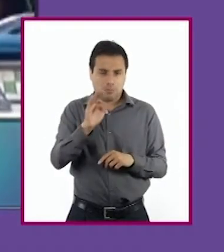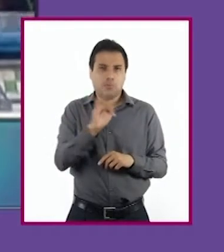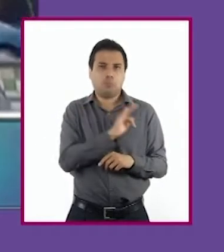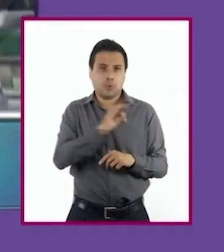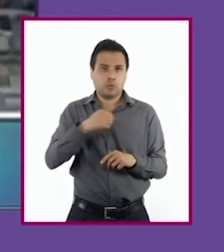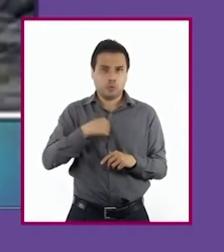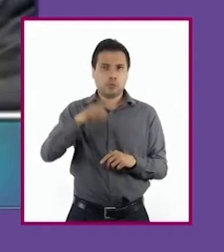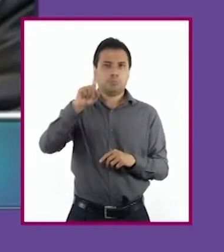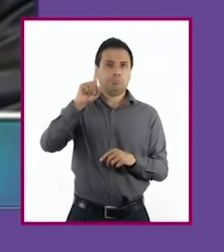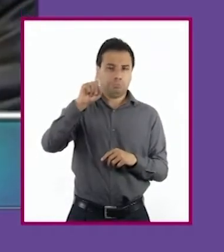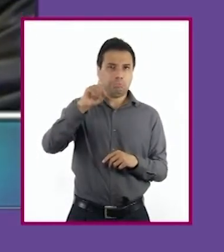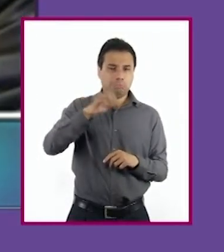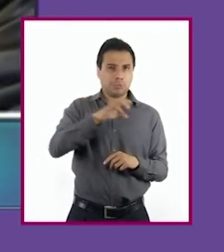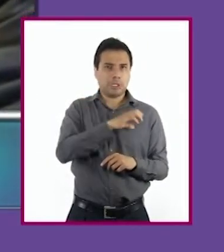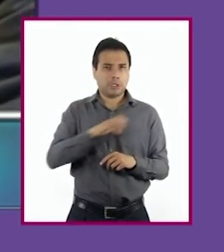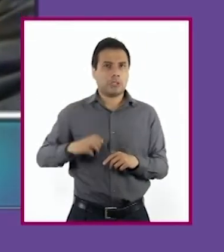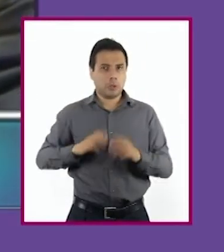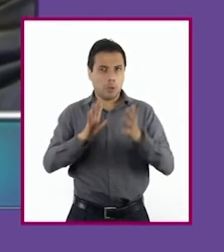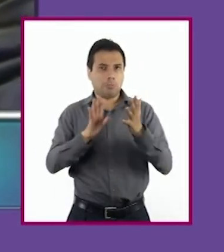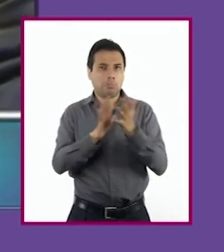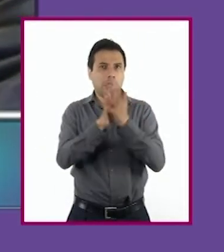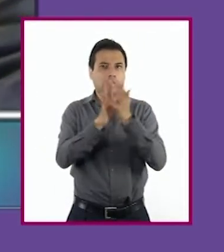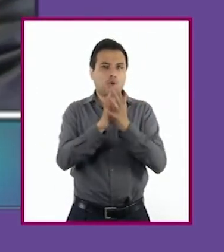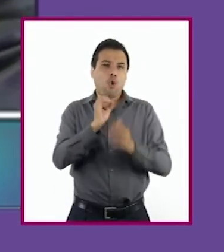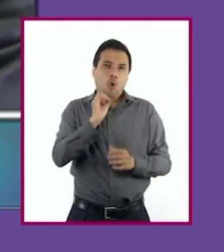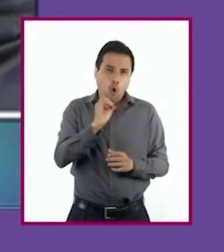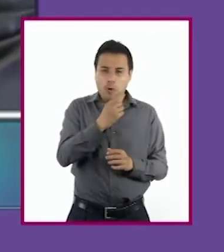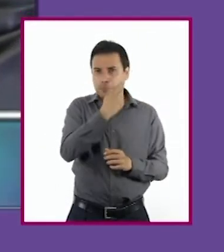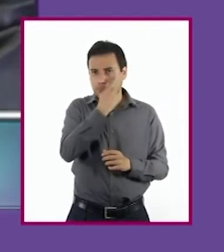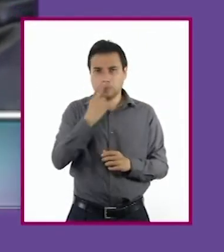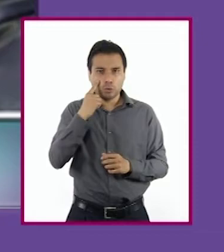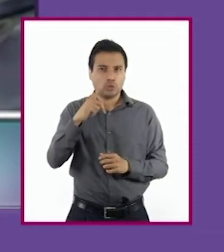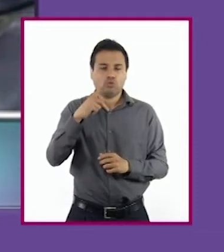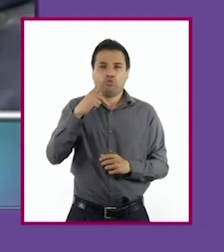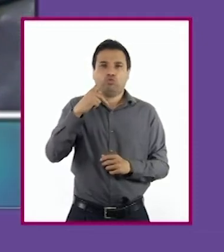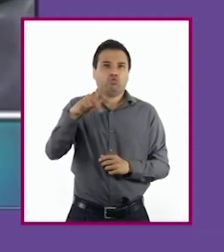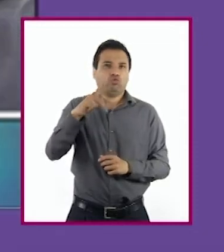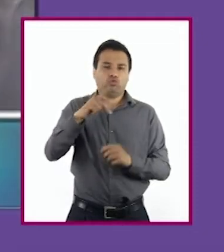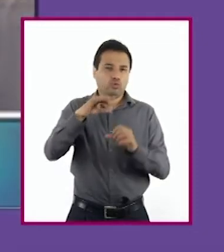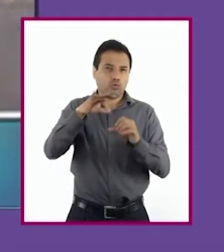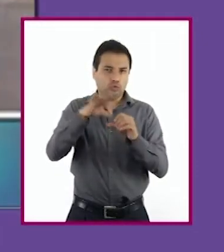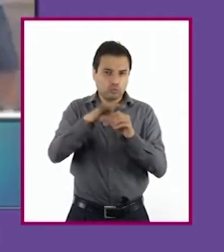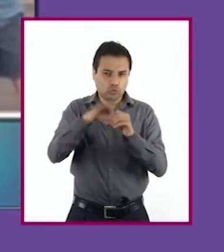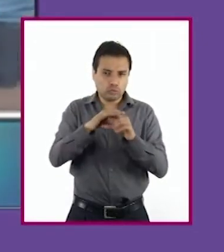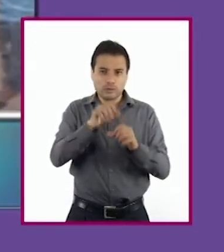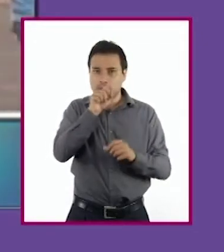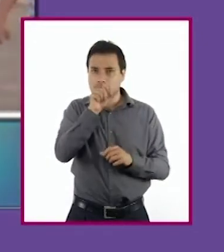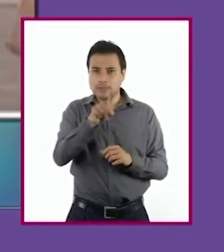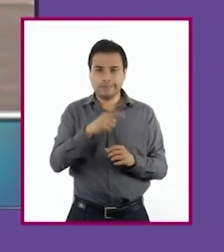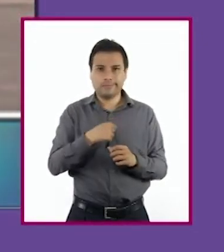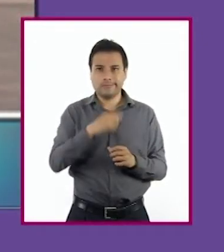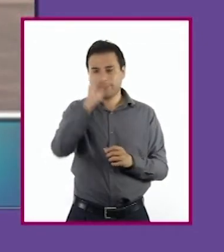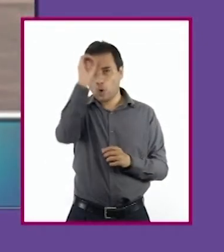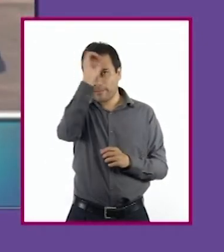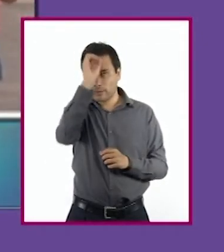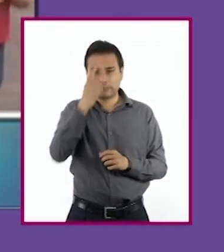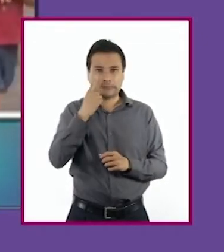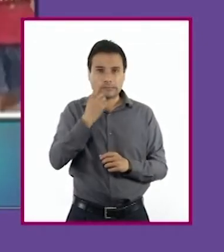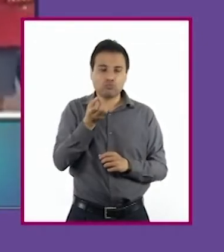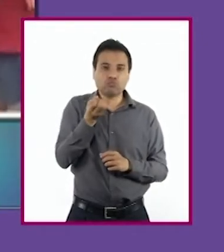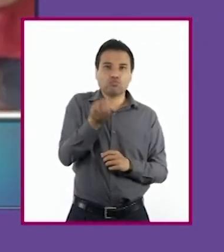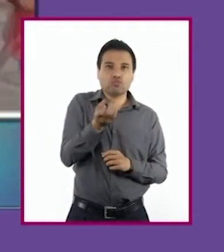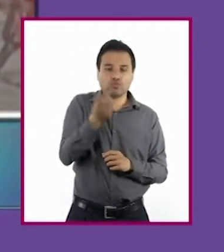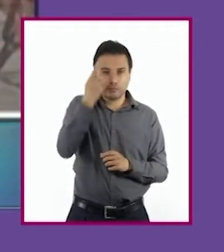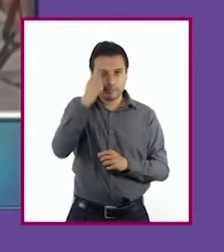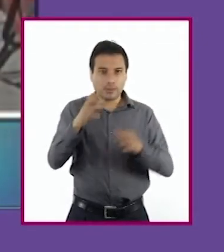voluntad popular. Tiene derecho a elegir libremente a sus gobernantes y ser tomado en cuenta en las decisiones que beneficien a su